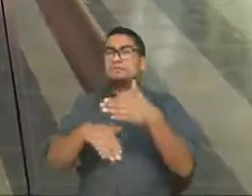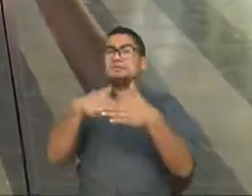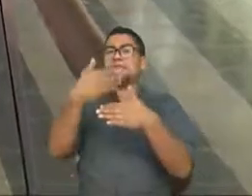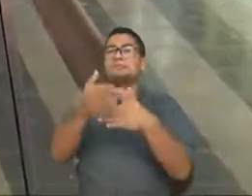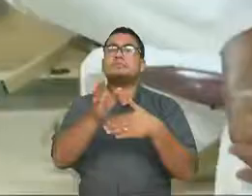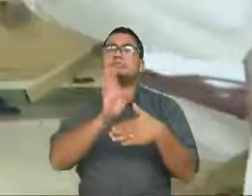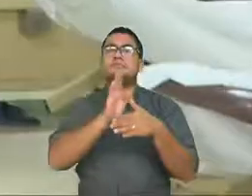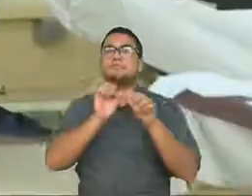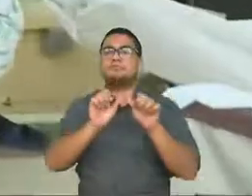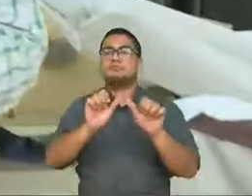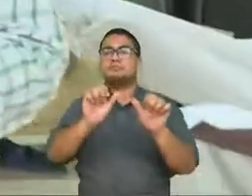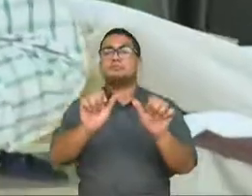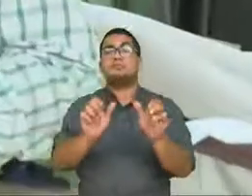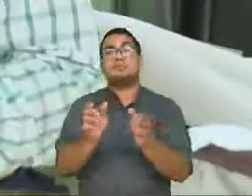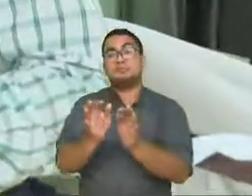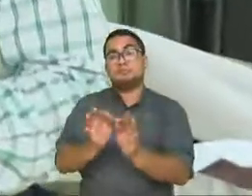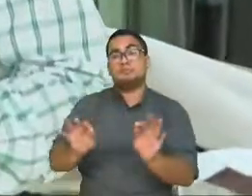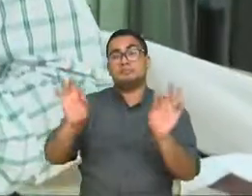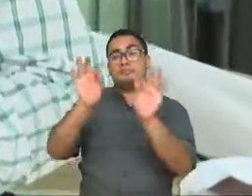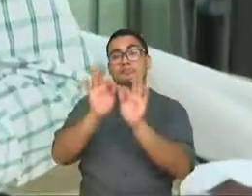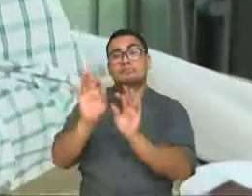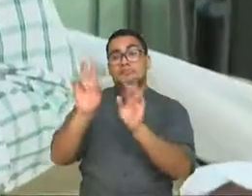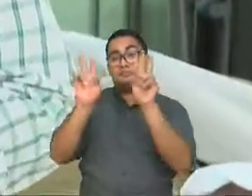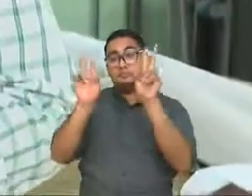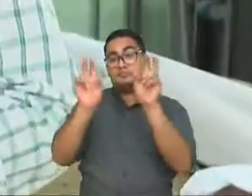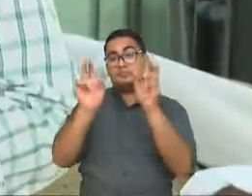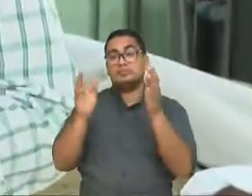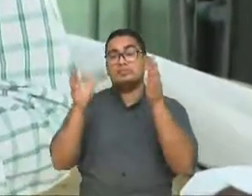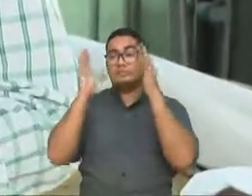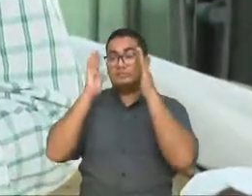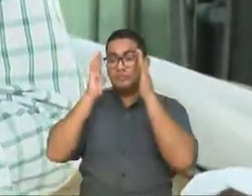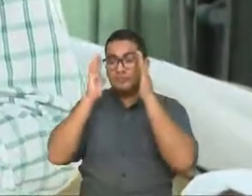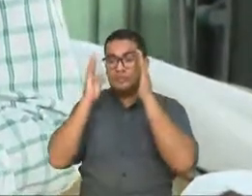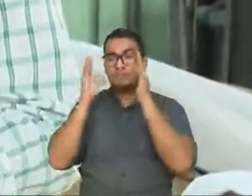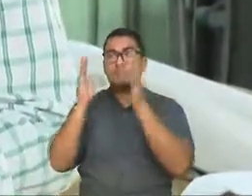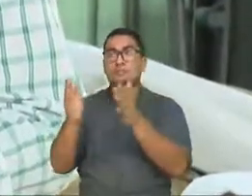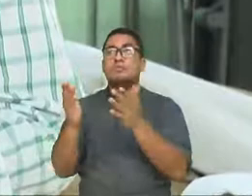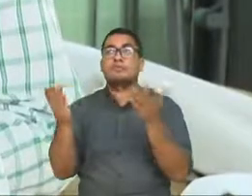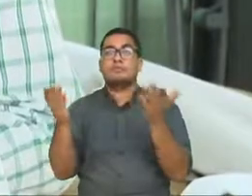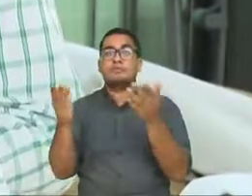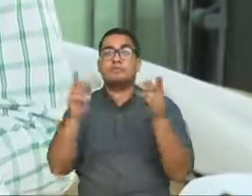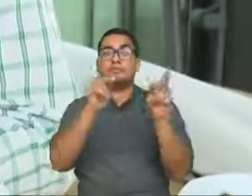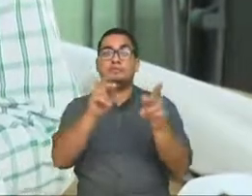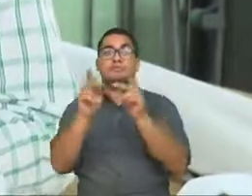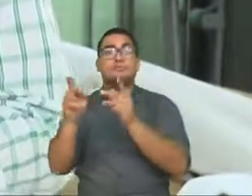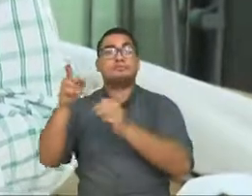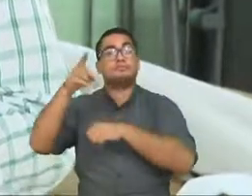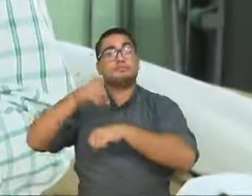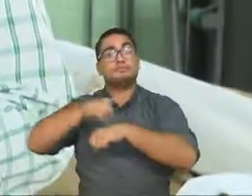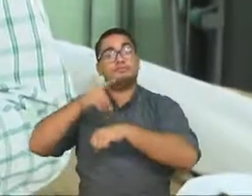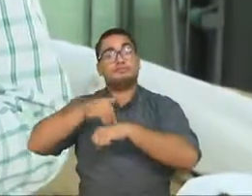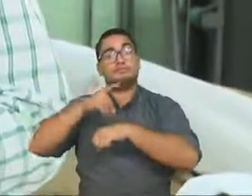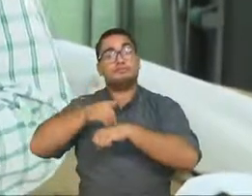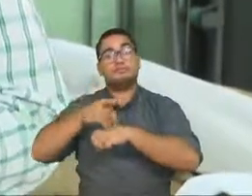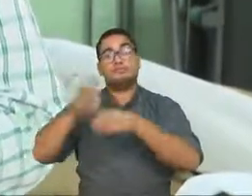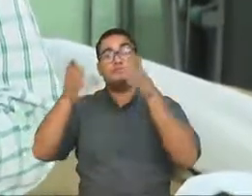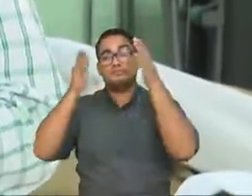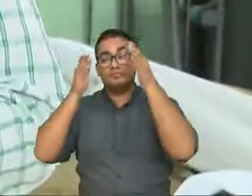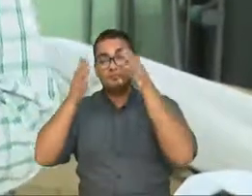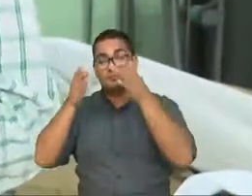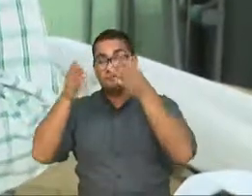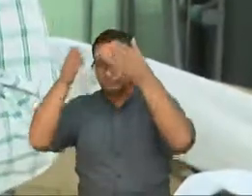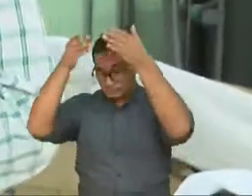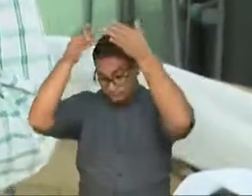vamos a seguir hablando más de este importante tema. La atención que brinda el personal médico, el personal de